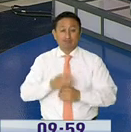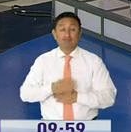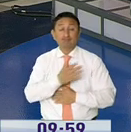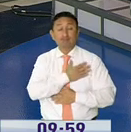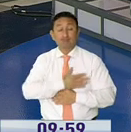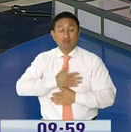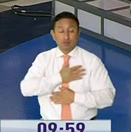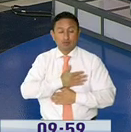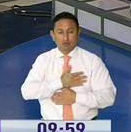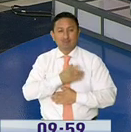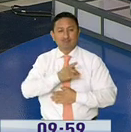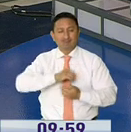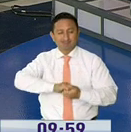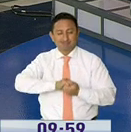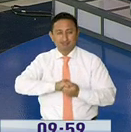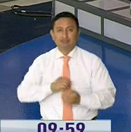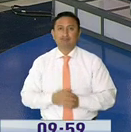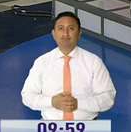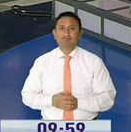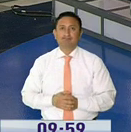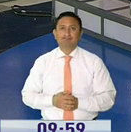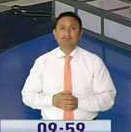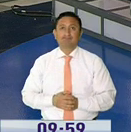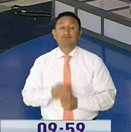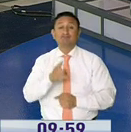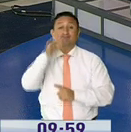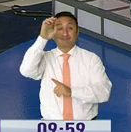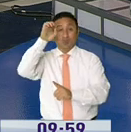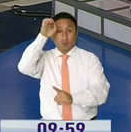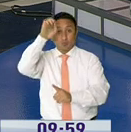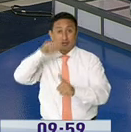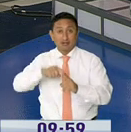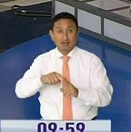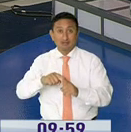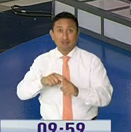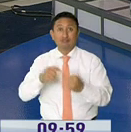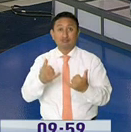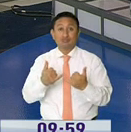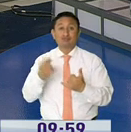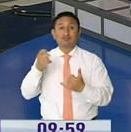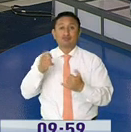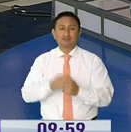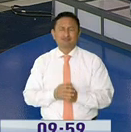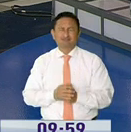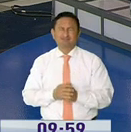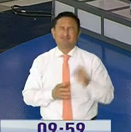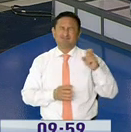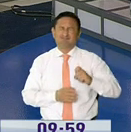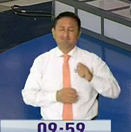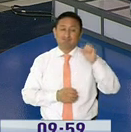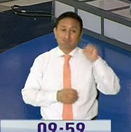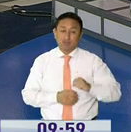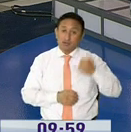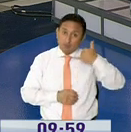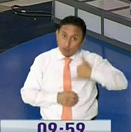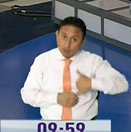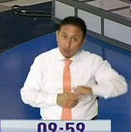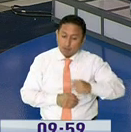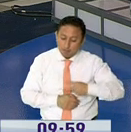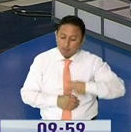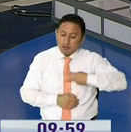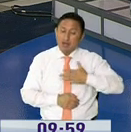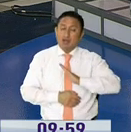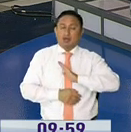favor, seamos solidarios. Mantengamos la esperanza, que eso es lo que tenemos que tener para poder estar, vivir mejor,